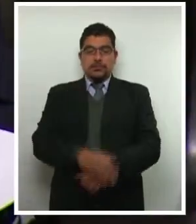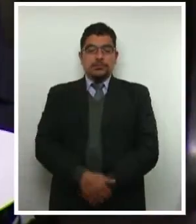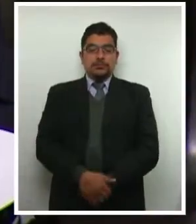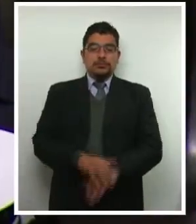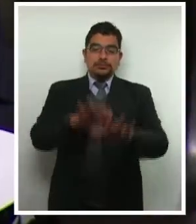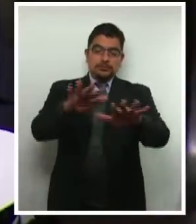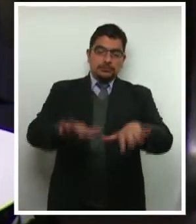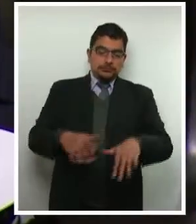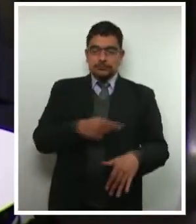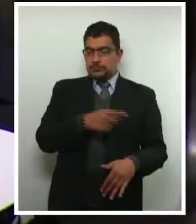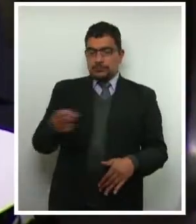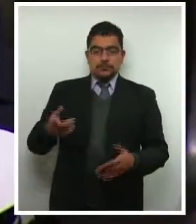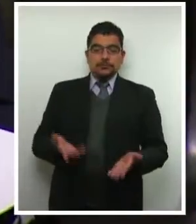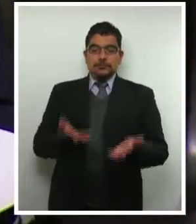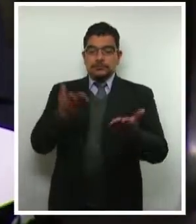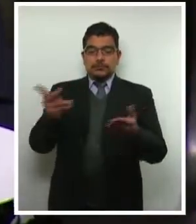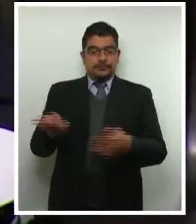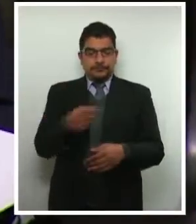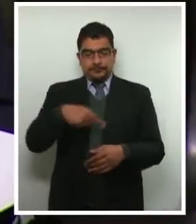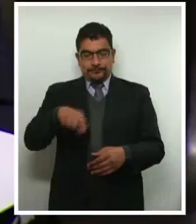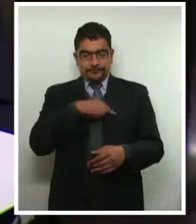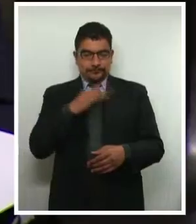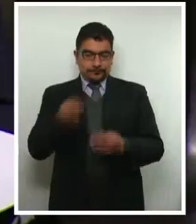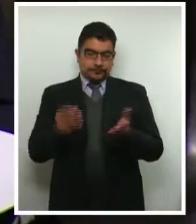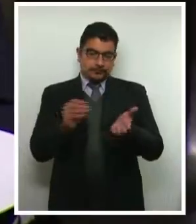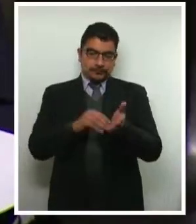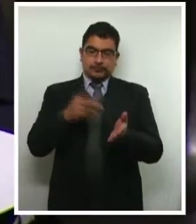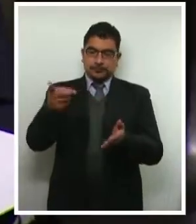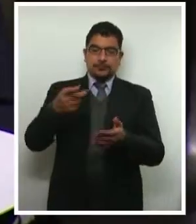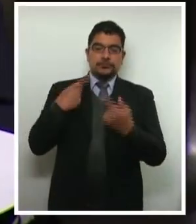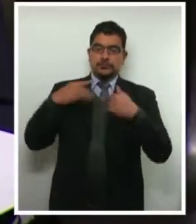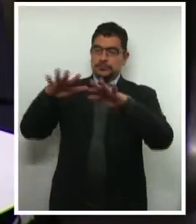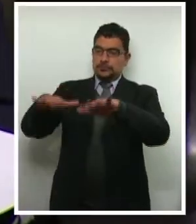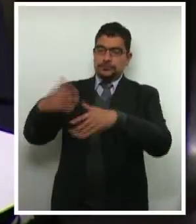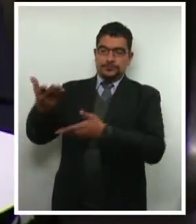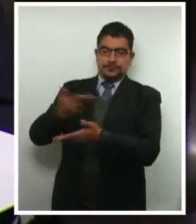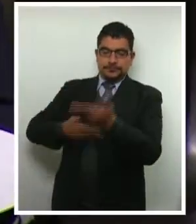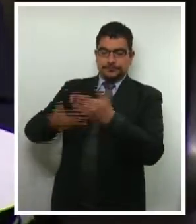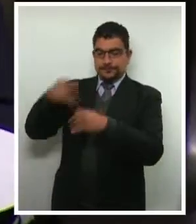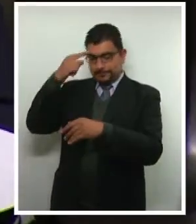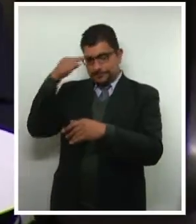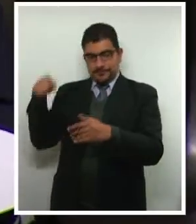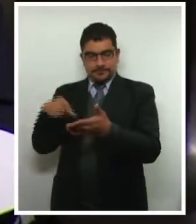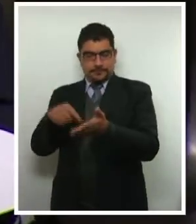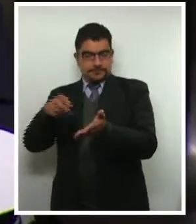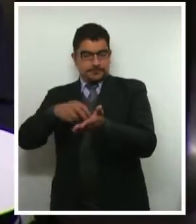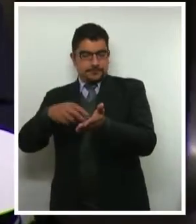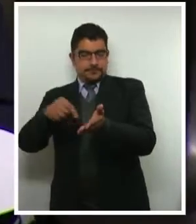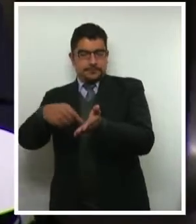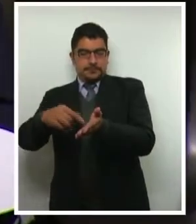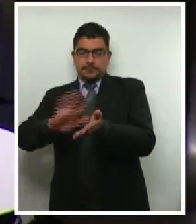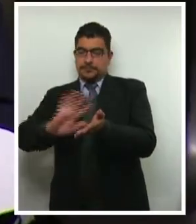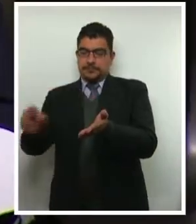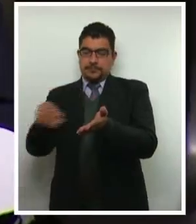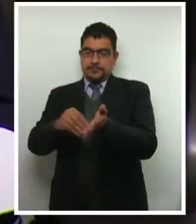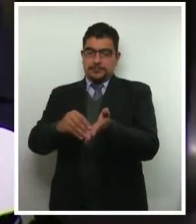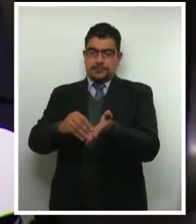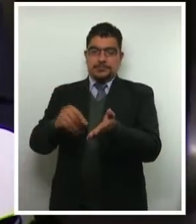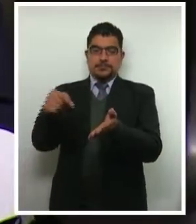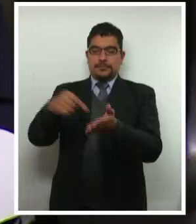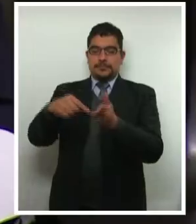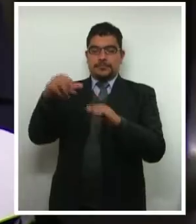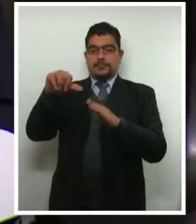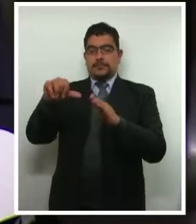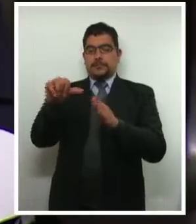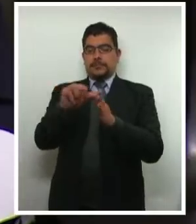nos autoriza, le solicitaremos a Servicios Parlamentarios haga el ajuste correspondiente en